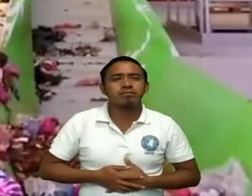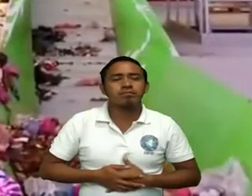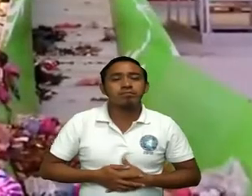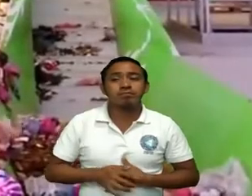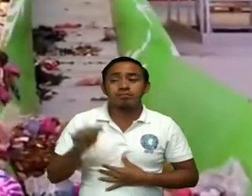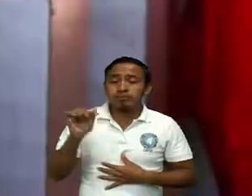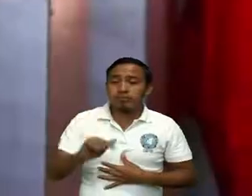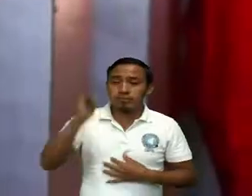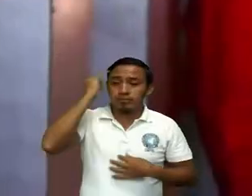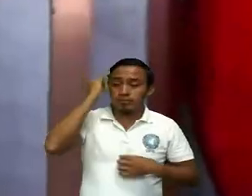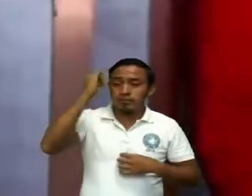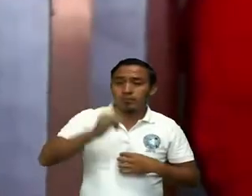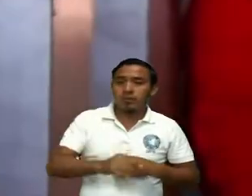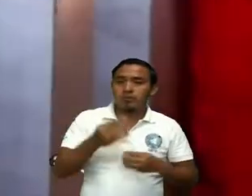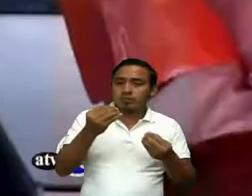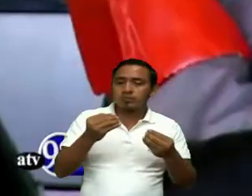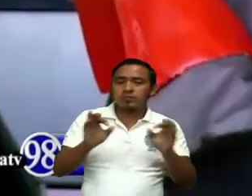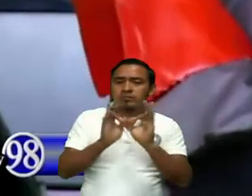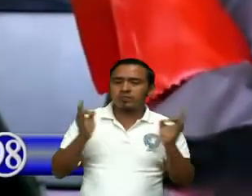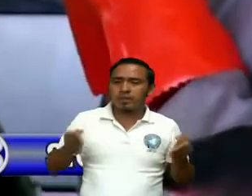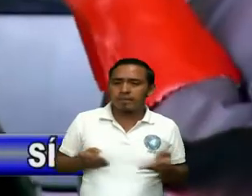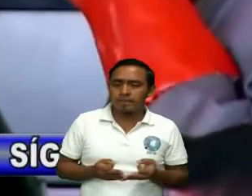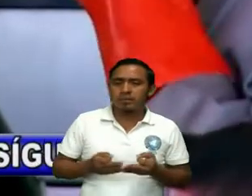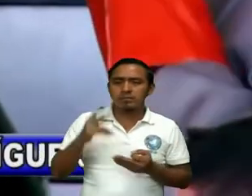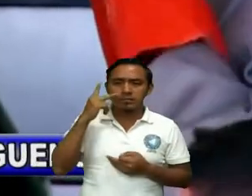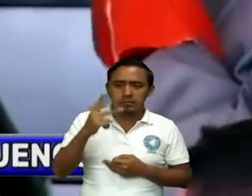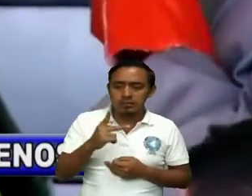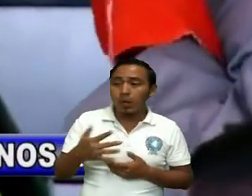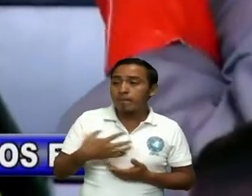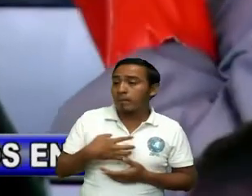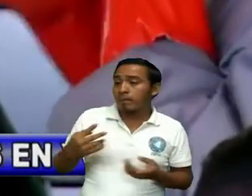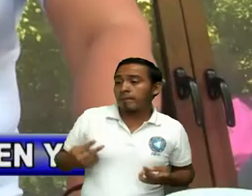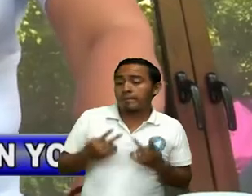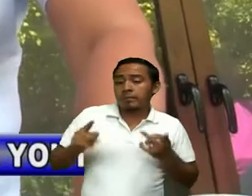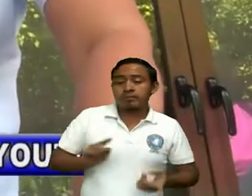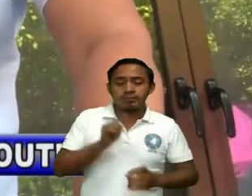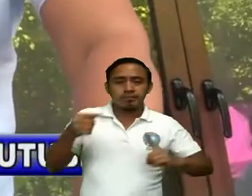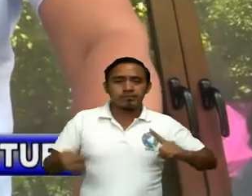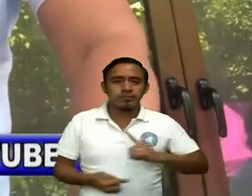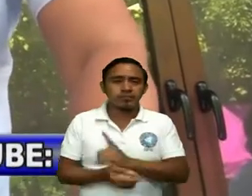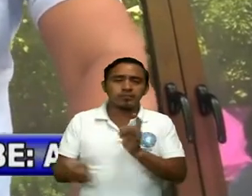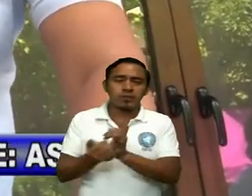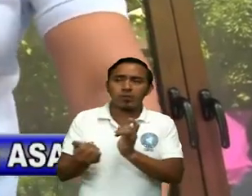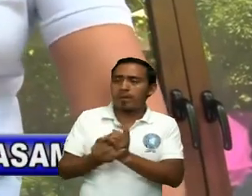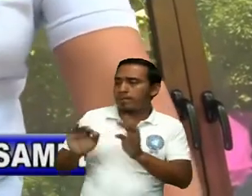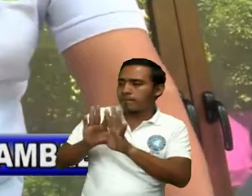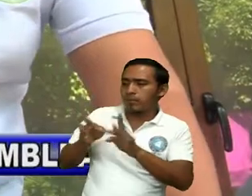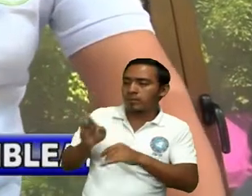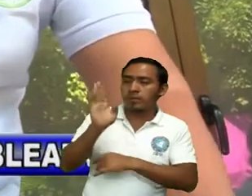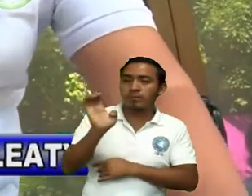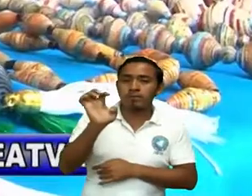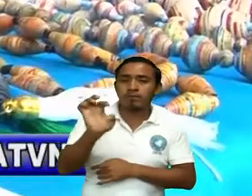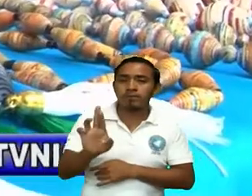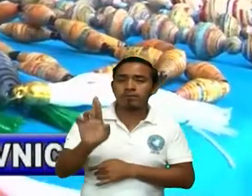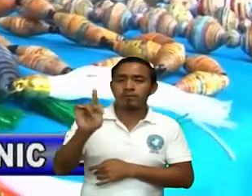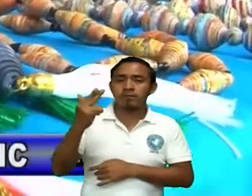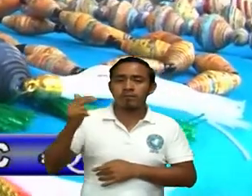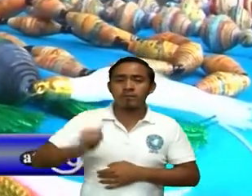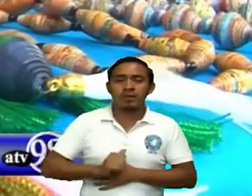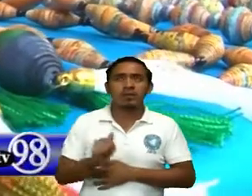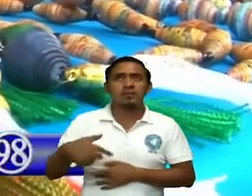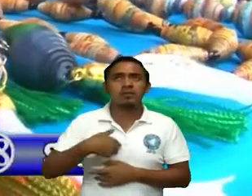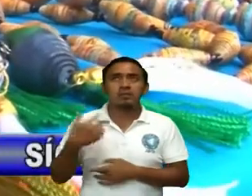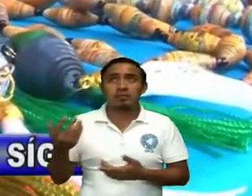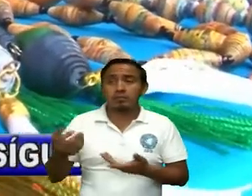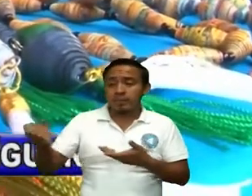Con esta iniciativa, cientos de familias vieron sus realidades transformadas. Tal es el caso de Berta, quien actualmente ya no se